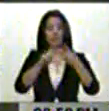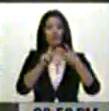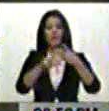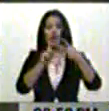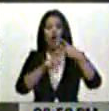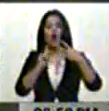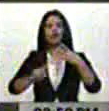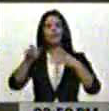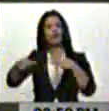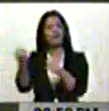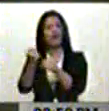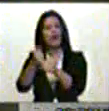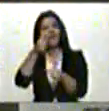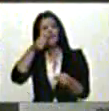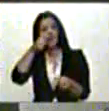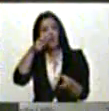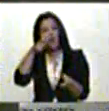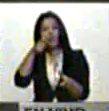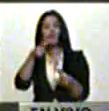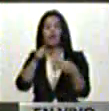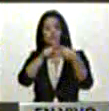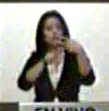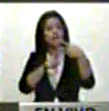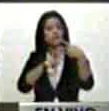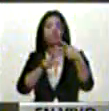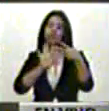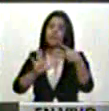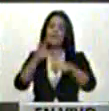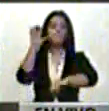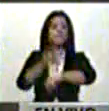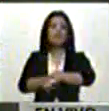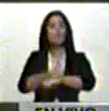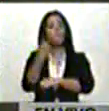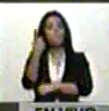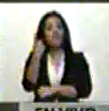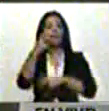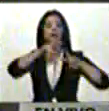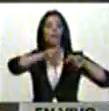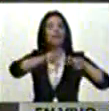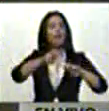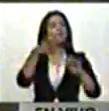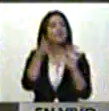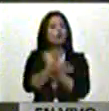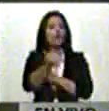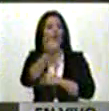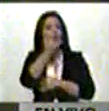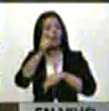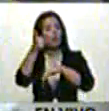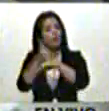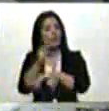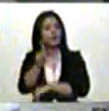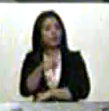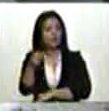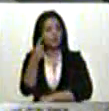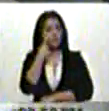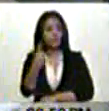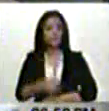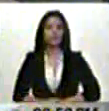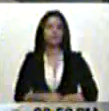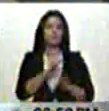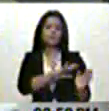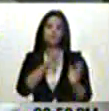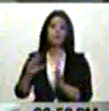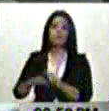mientras se realizan las investigaciones pertinentes. En otro procedimiento efectuado en el estado